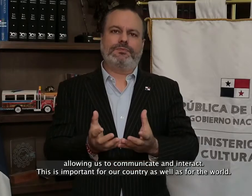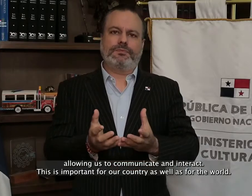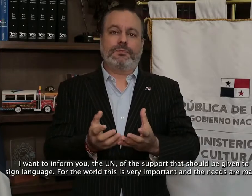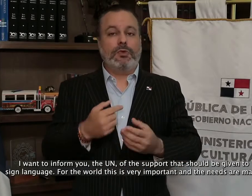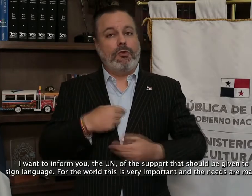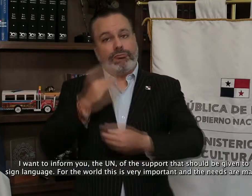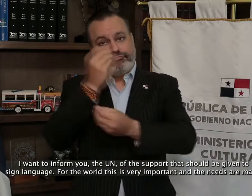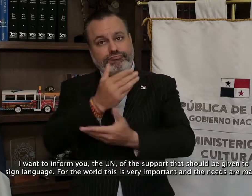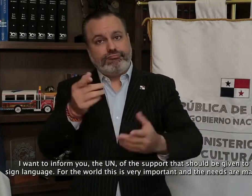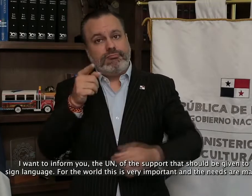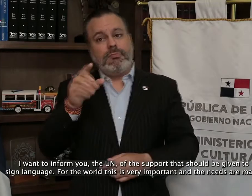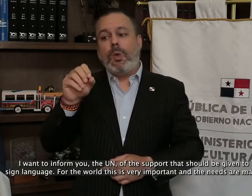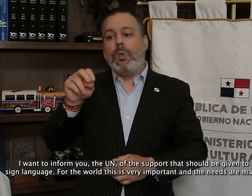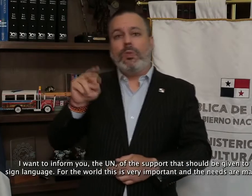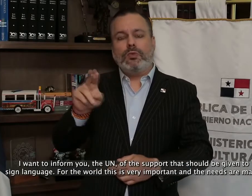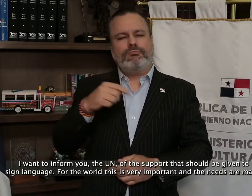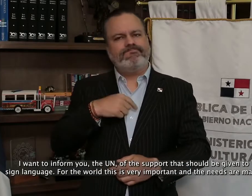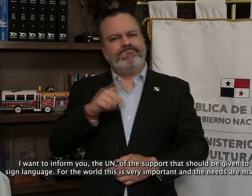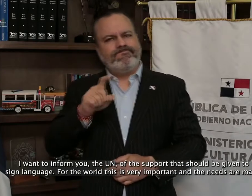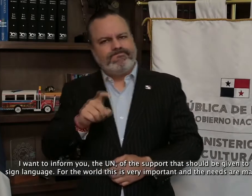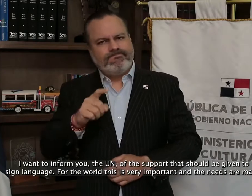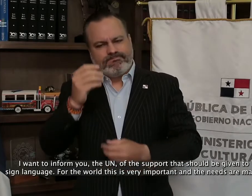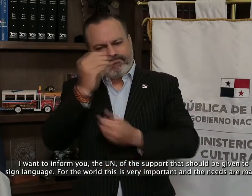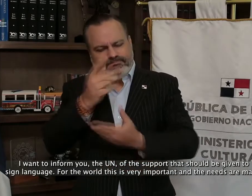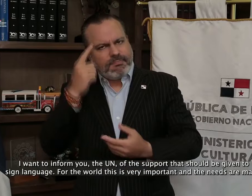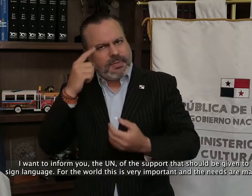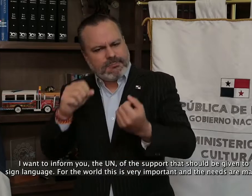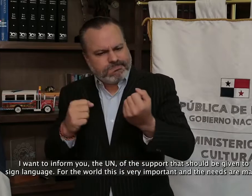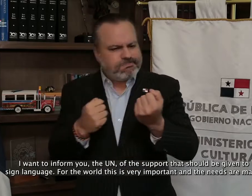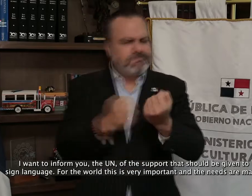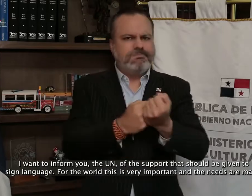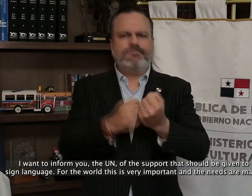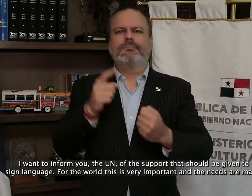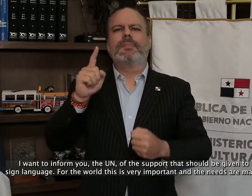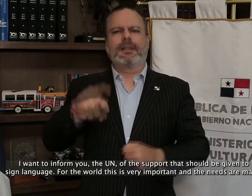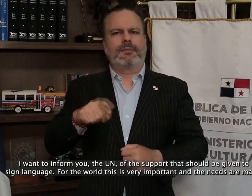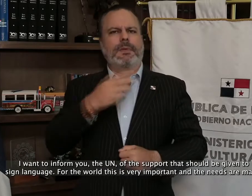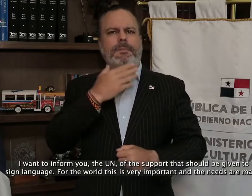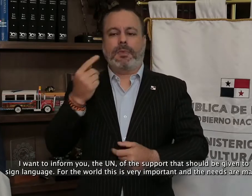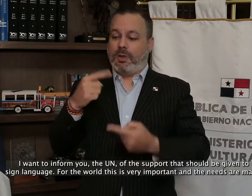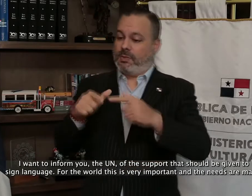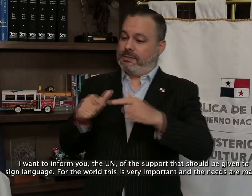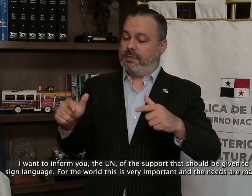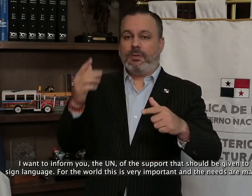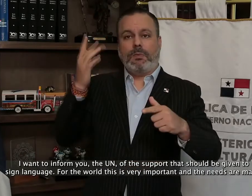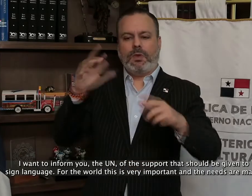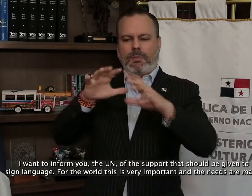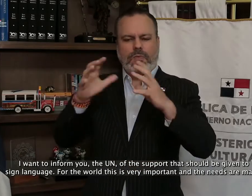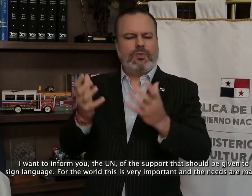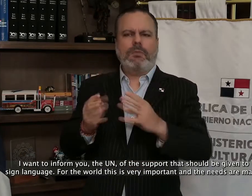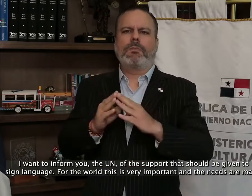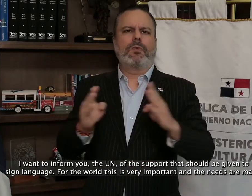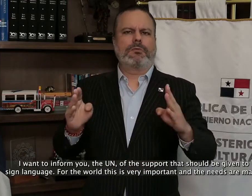permitiendo que podamos comunicarnos e interactuar. Esto es importante para nuestro país, al igual que para el